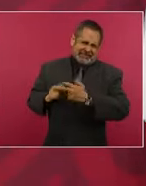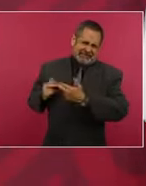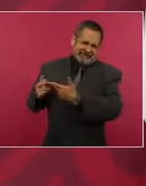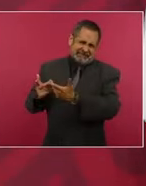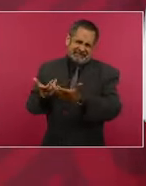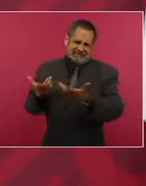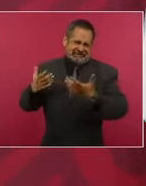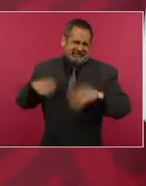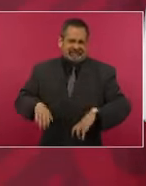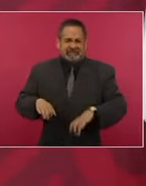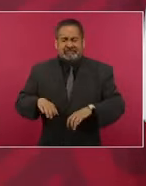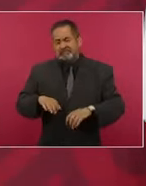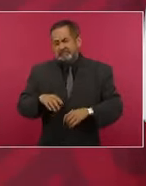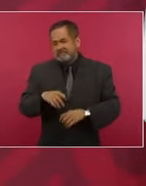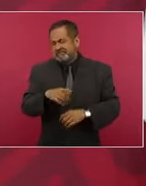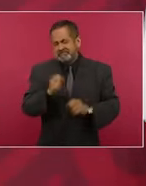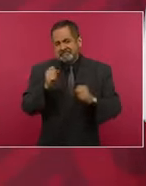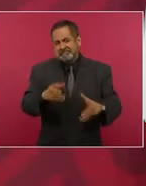con todo,